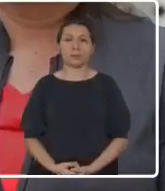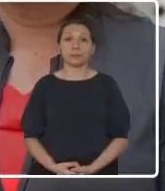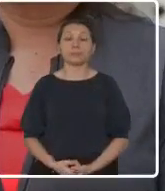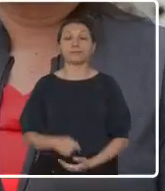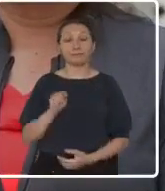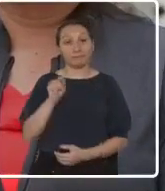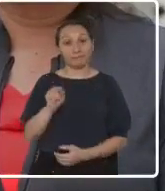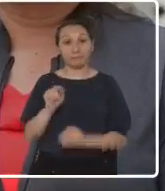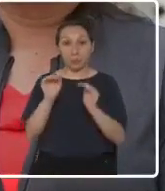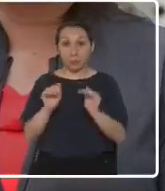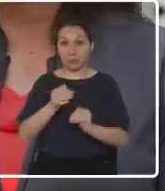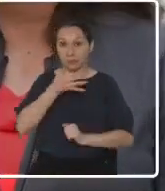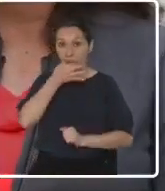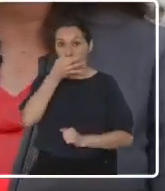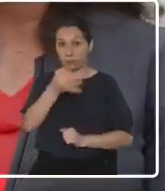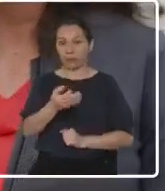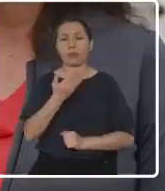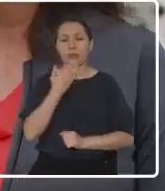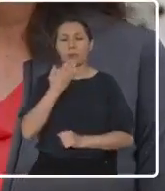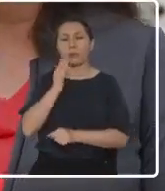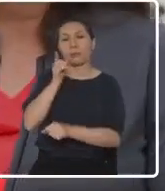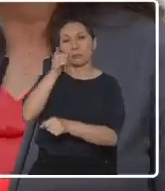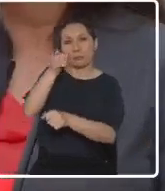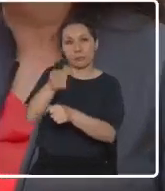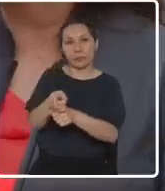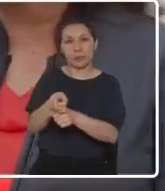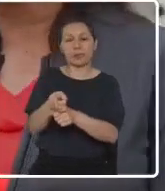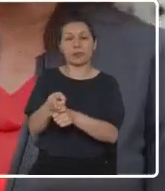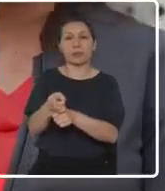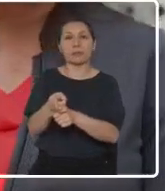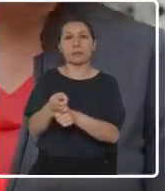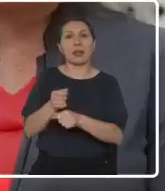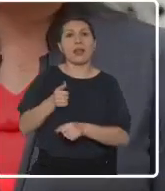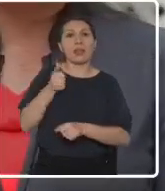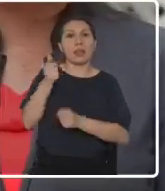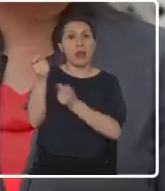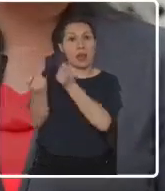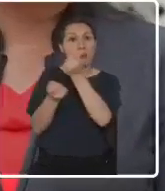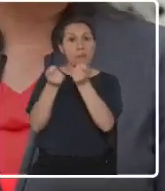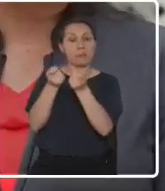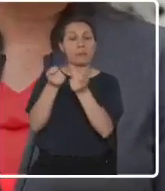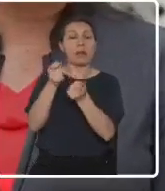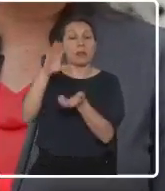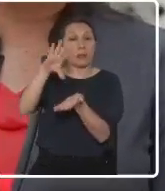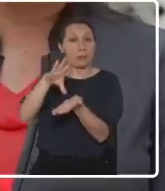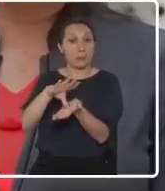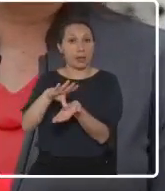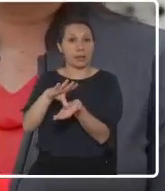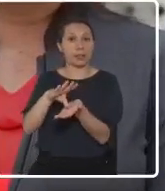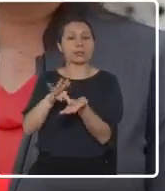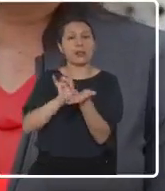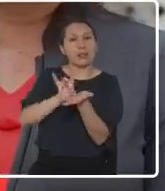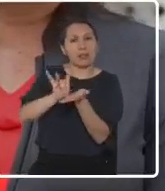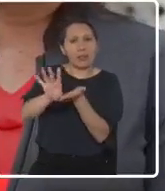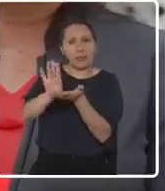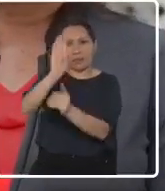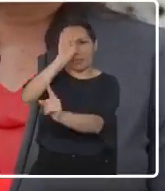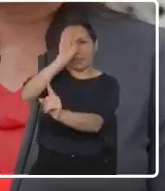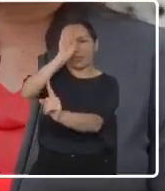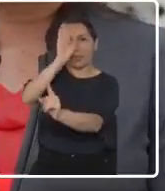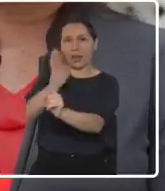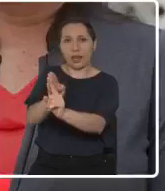En esa línea, también hemos instruido que desde la Dirección de Presupuesto Nacional hayan transferencias